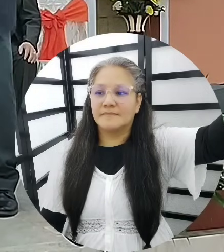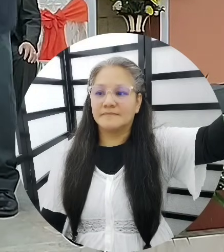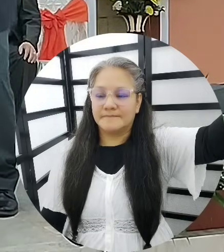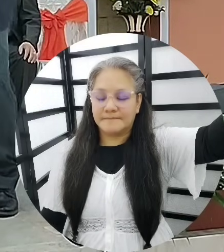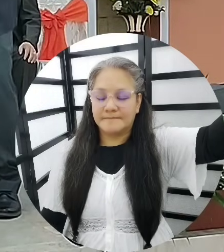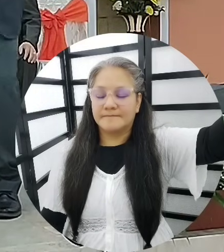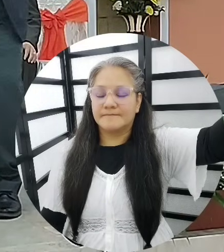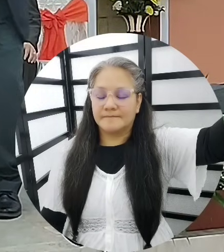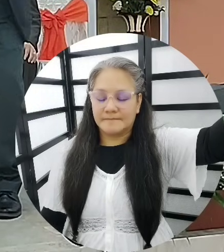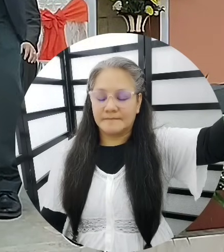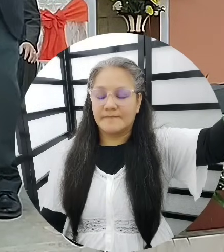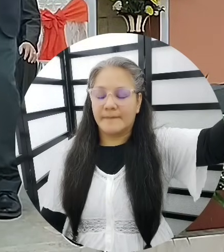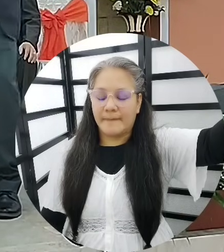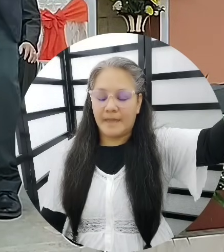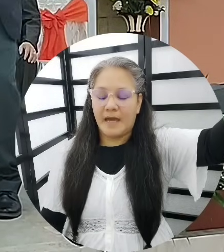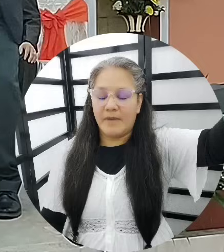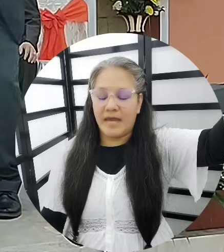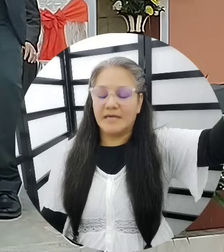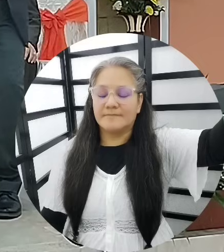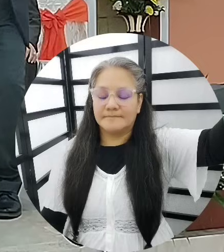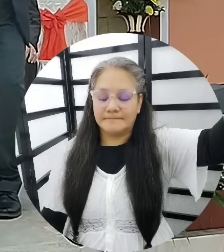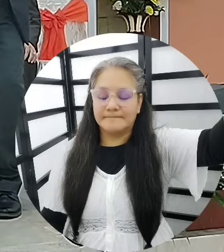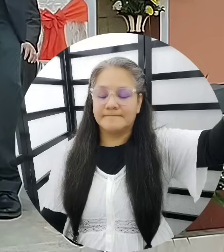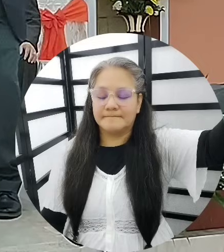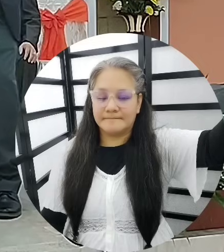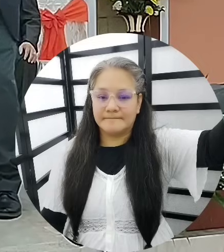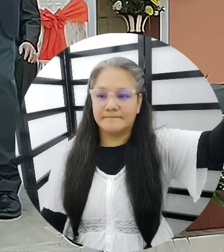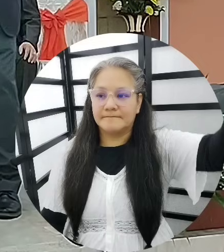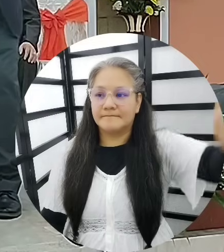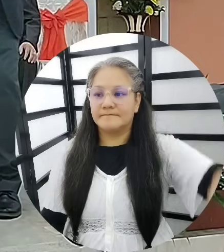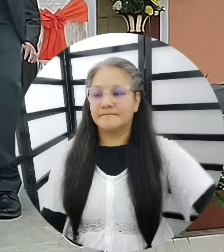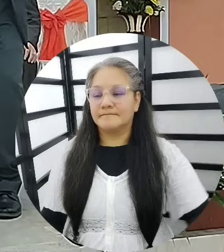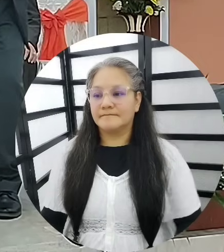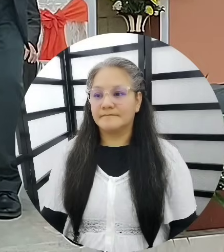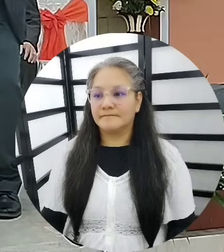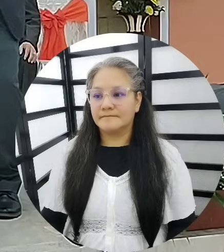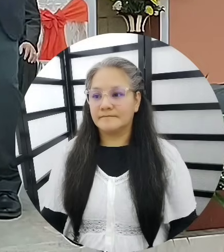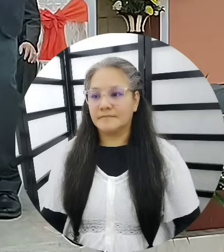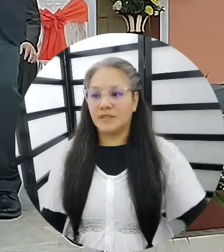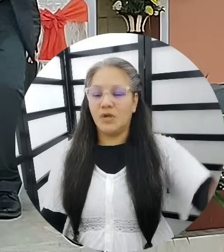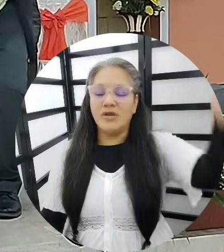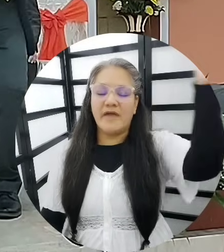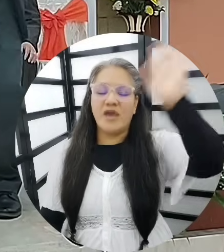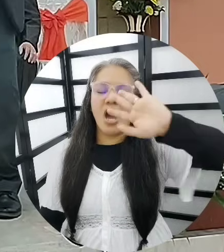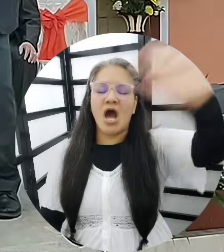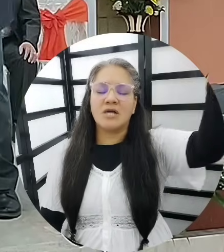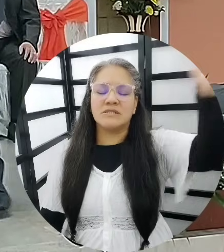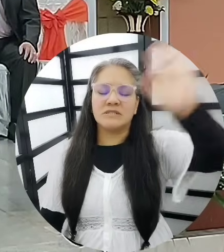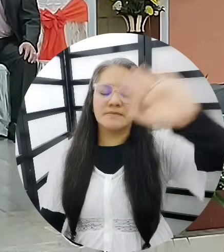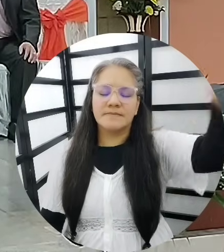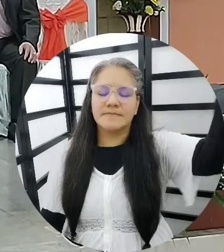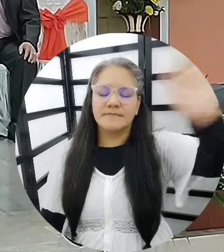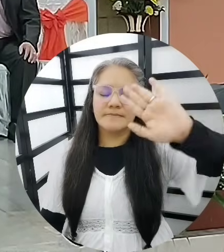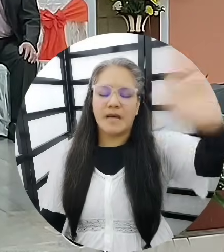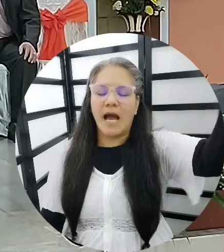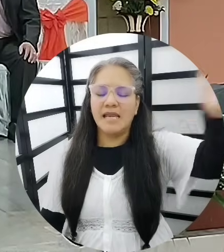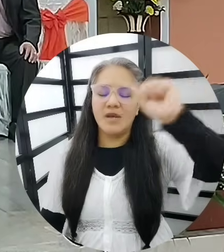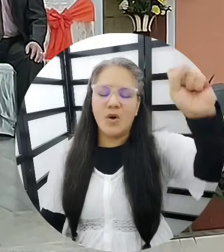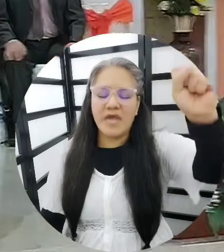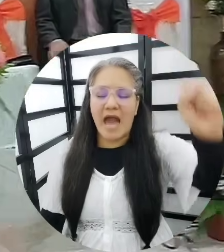a ir, voy a esperar. Él va a contestar mi oración en el momento que él quiera.